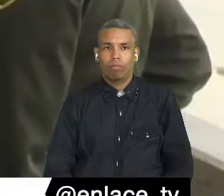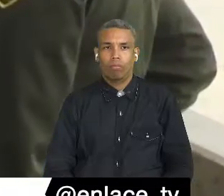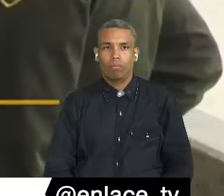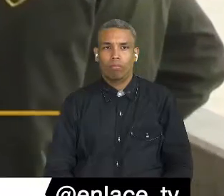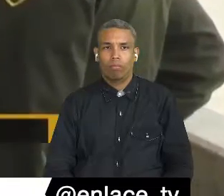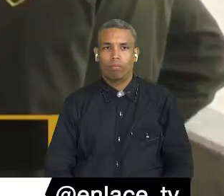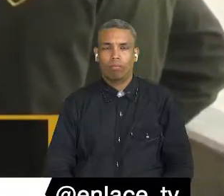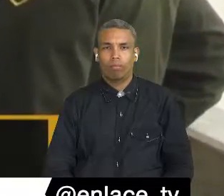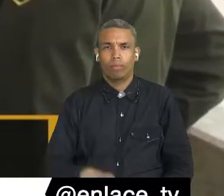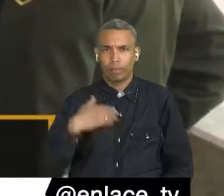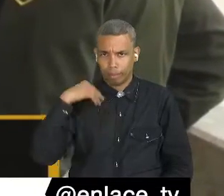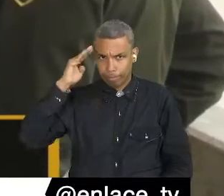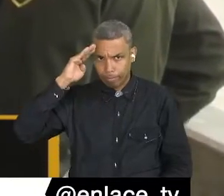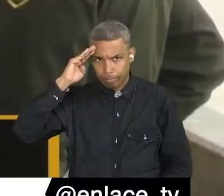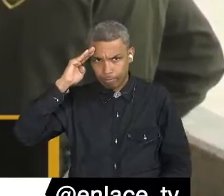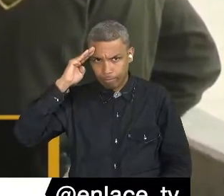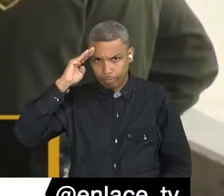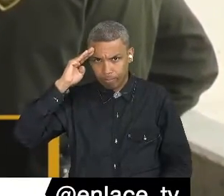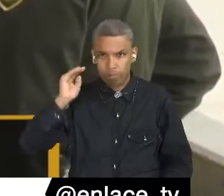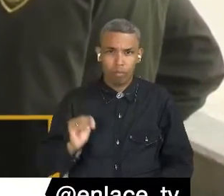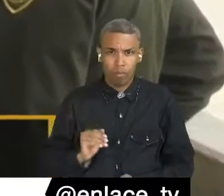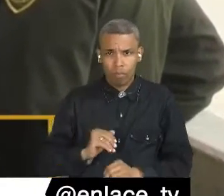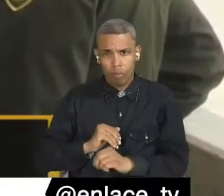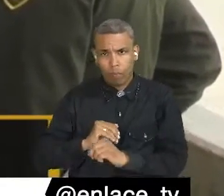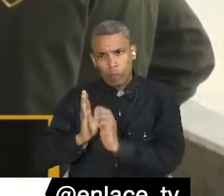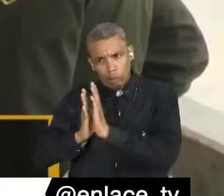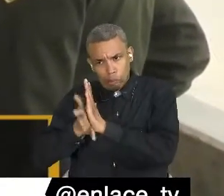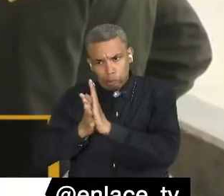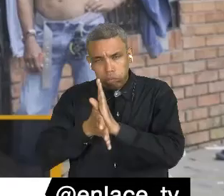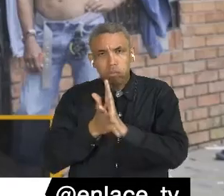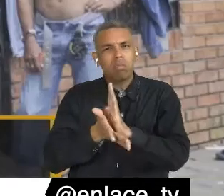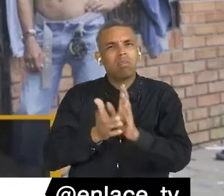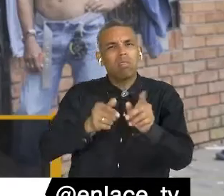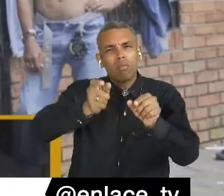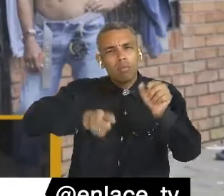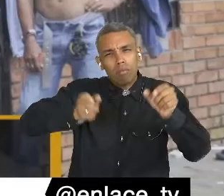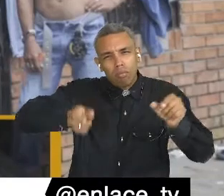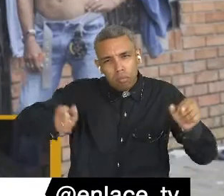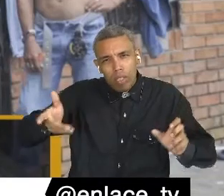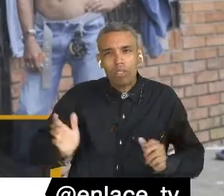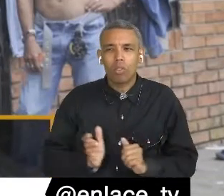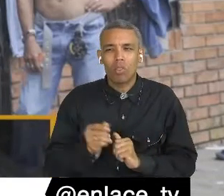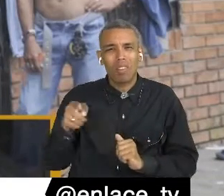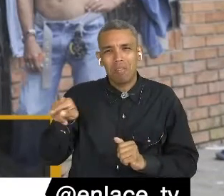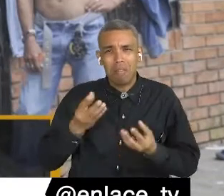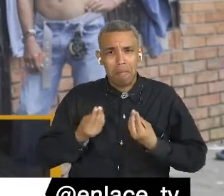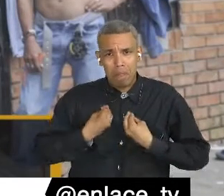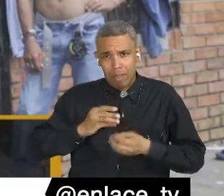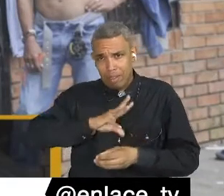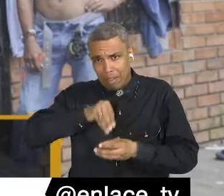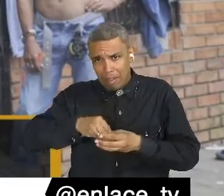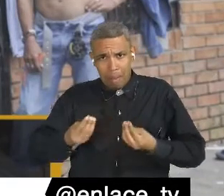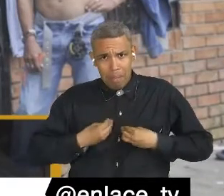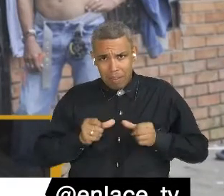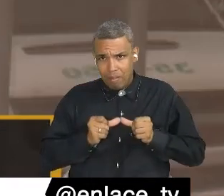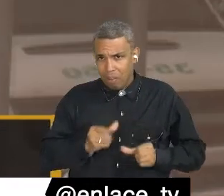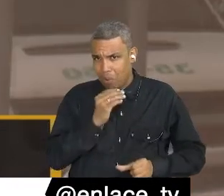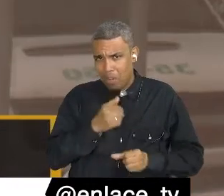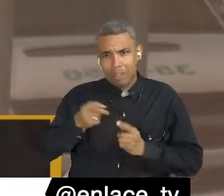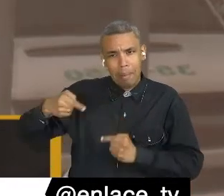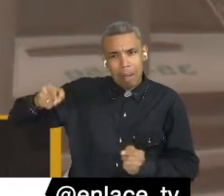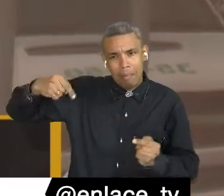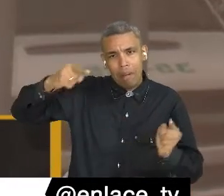La policía adelanta trabajos de socialización con habitantes de la calle ubicados en cercanía al Cristo Petrolero para la recuperación de esta zona.